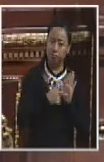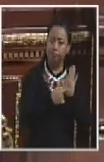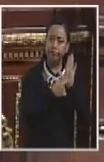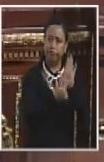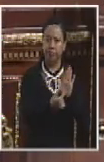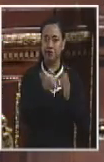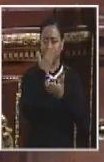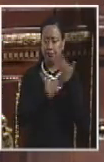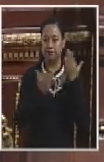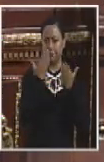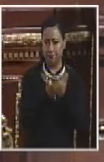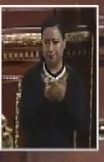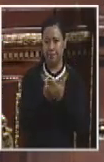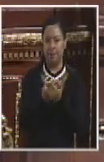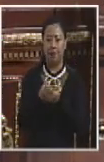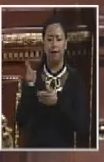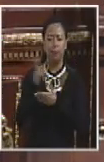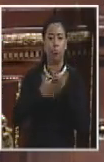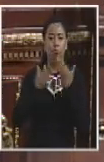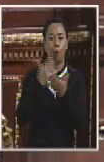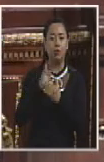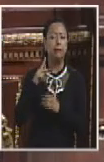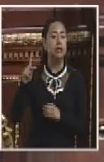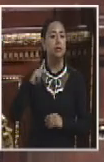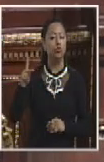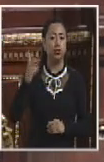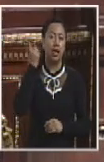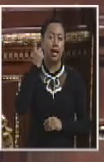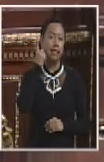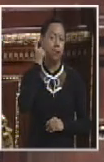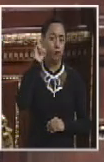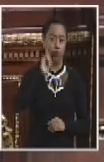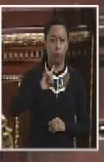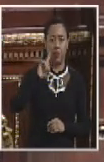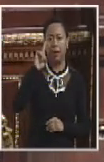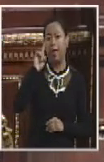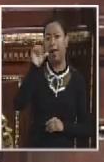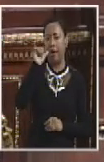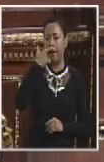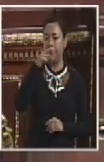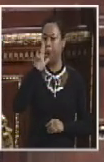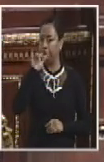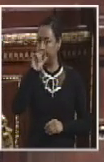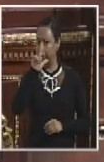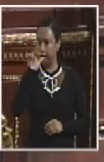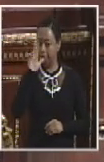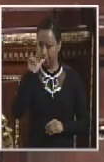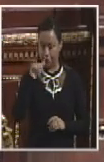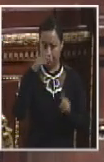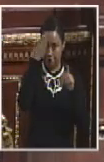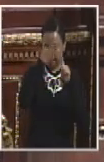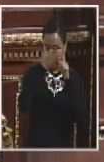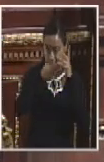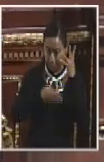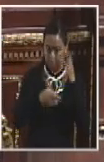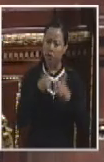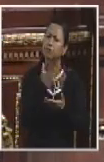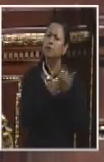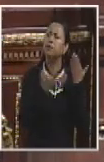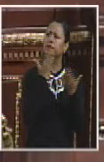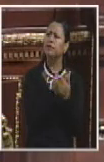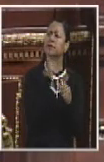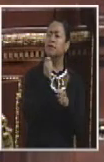Solache. Se relaciona con este derecho fundamental en términos concretos. Se propone la reforma a